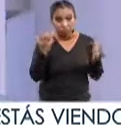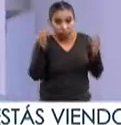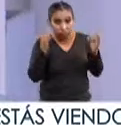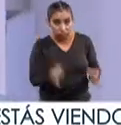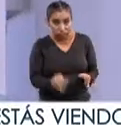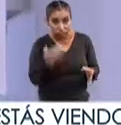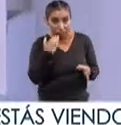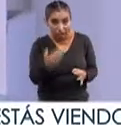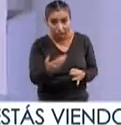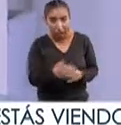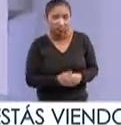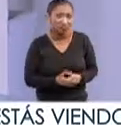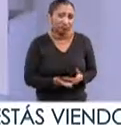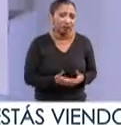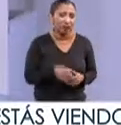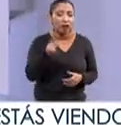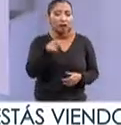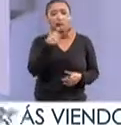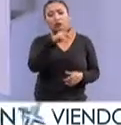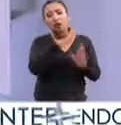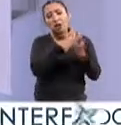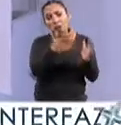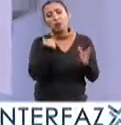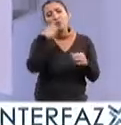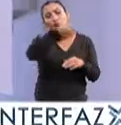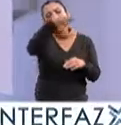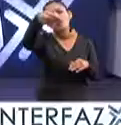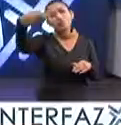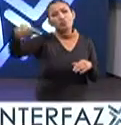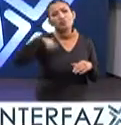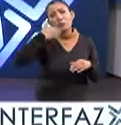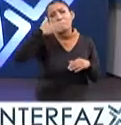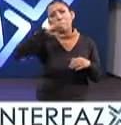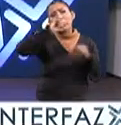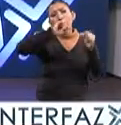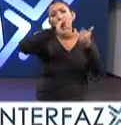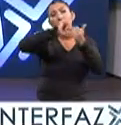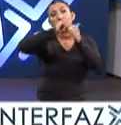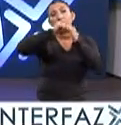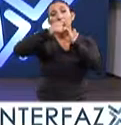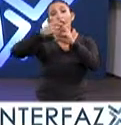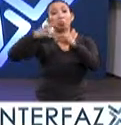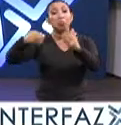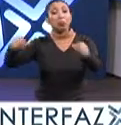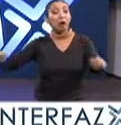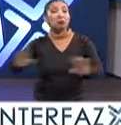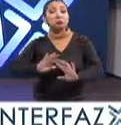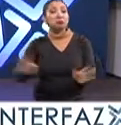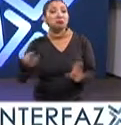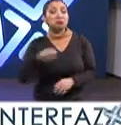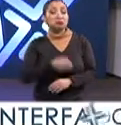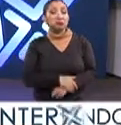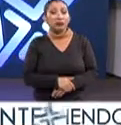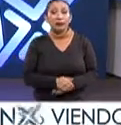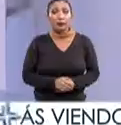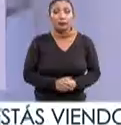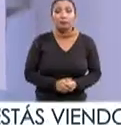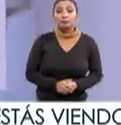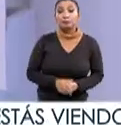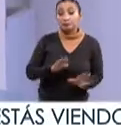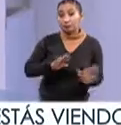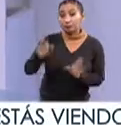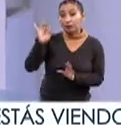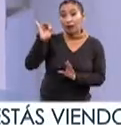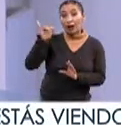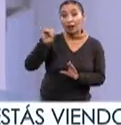cosas consistentes. Entonces yo creo que sus obras, aunque circulen de momento, pues se van a ir con cualquier estornudo, ¿no? Y en el